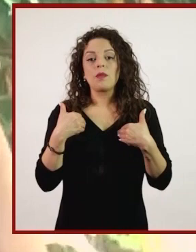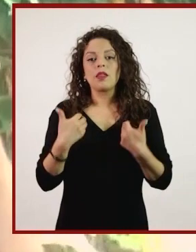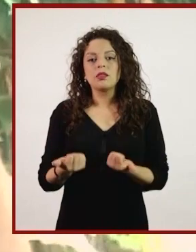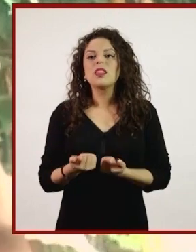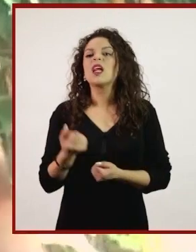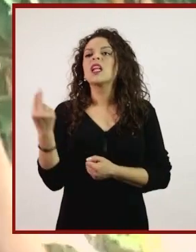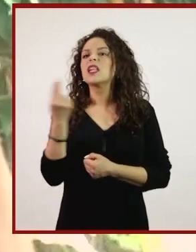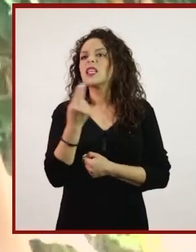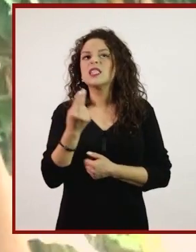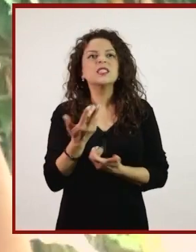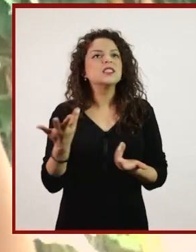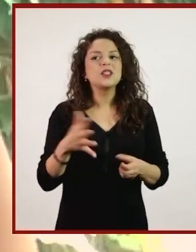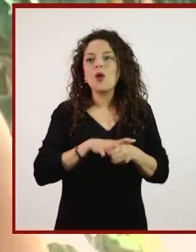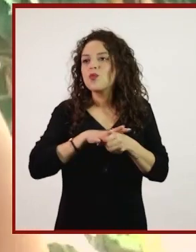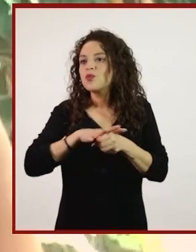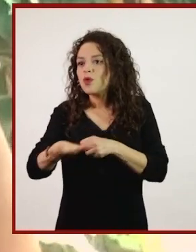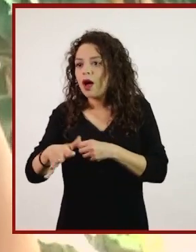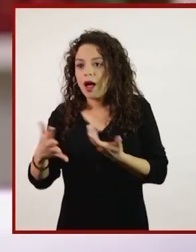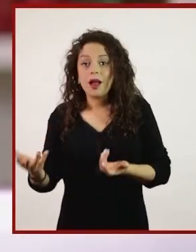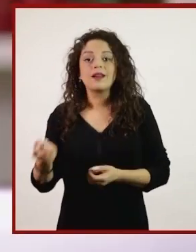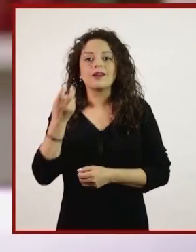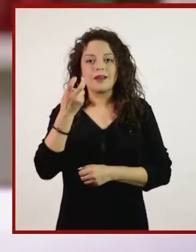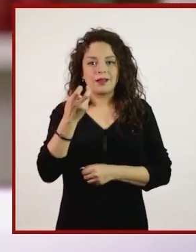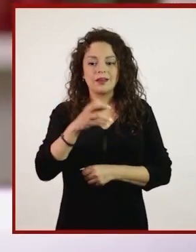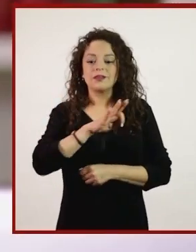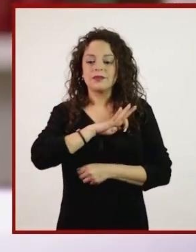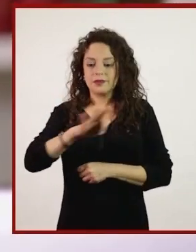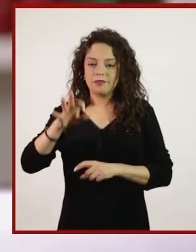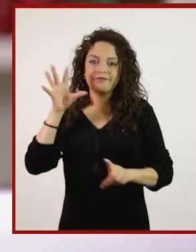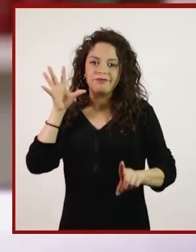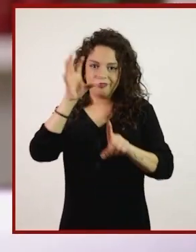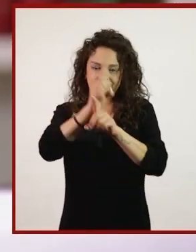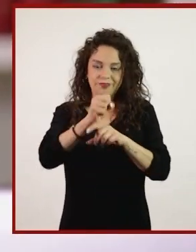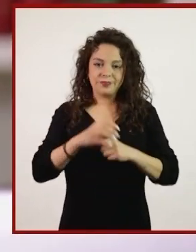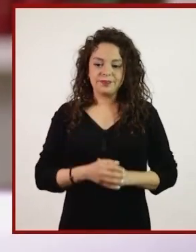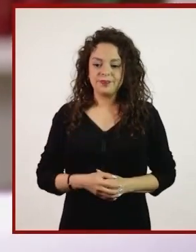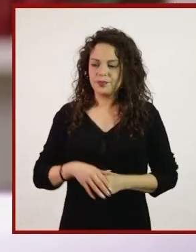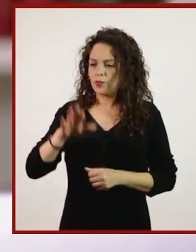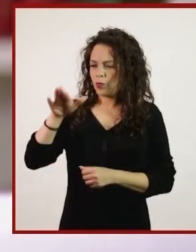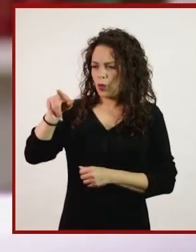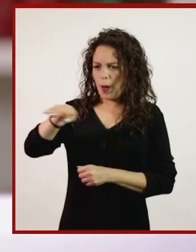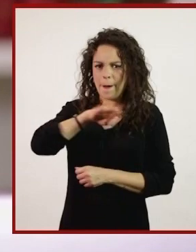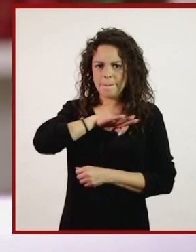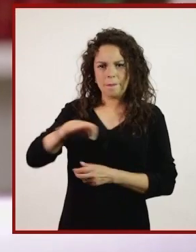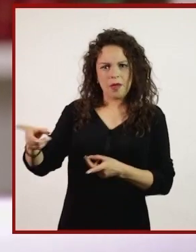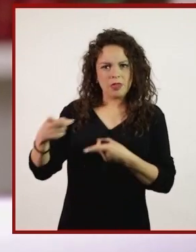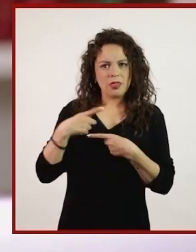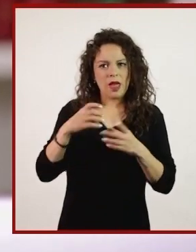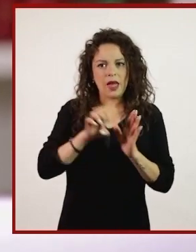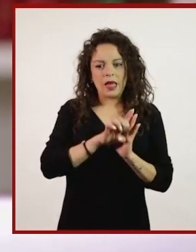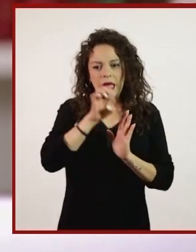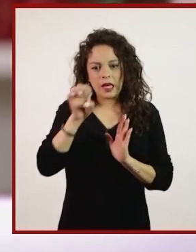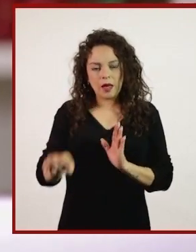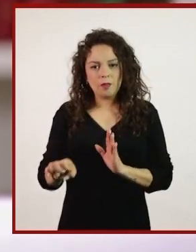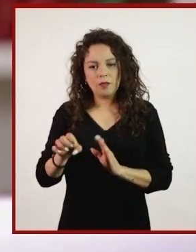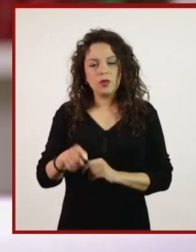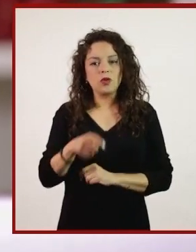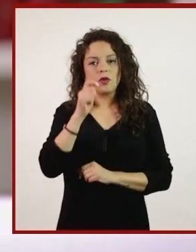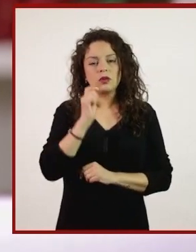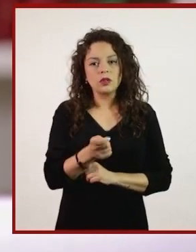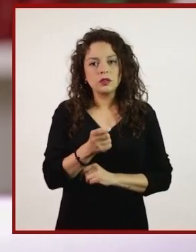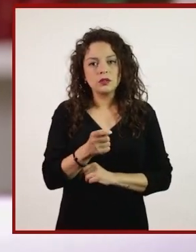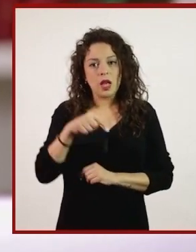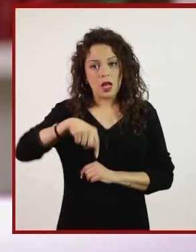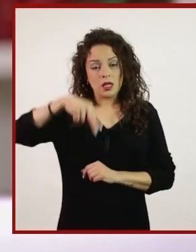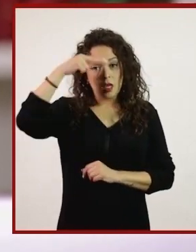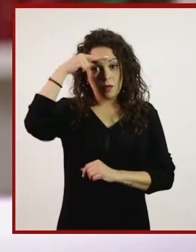primero hay que entender qué es lo que se tiene que trabajar, ¿no? Y de esa manera poder tejer redes, claro, a través del arte. Oye, María, ¿tú podrías darnos algunos